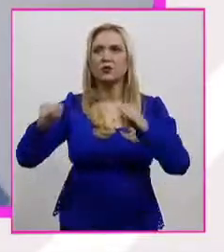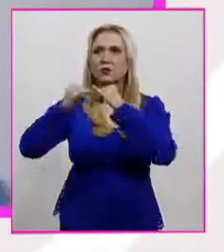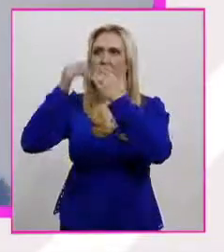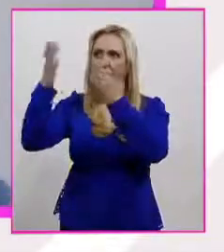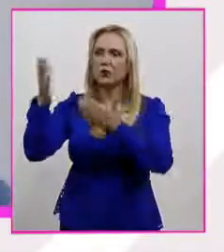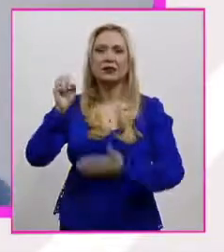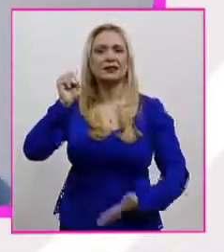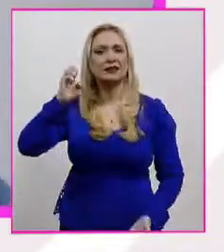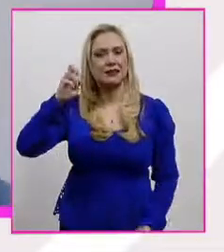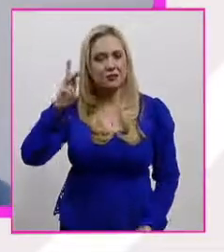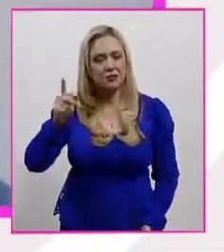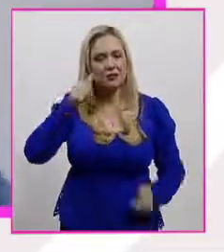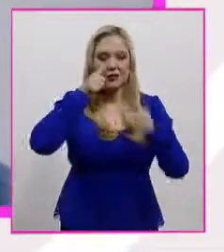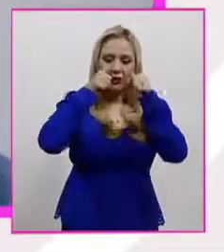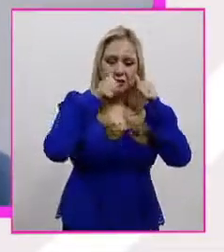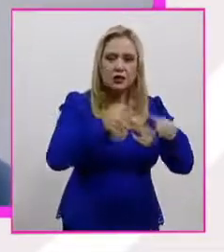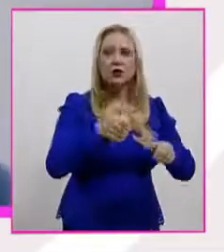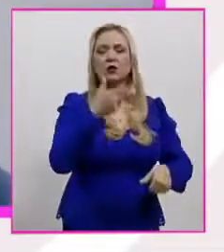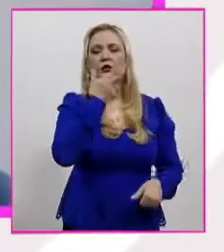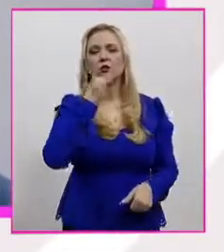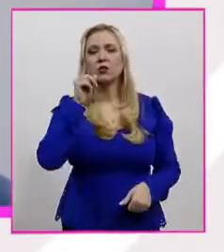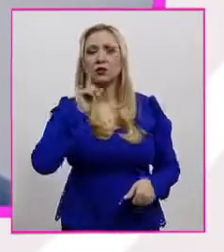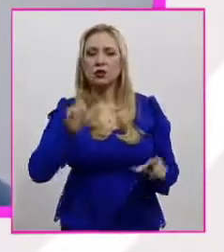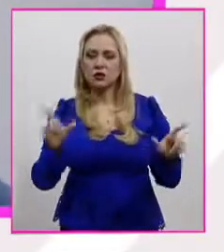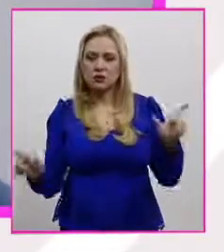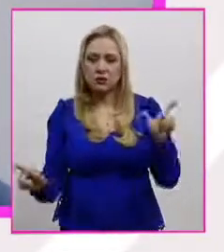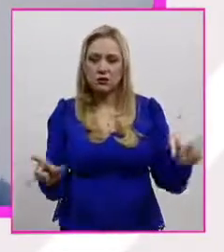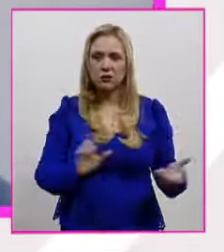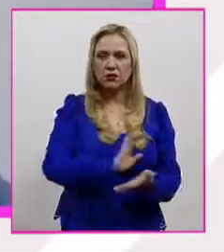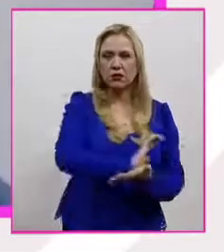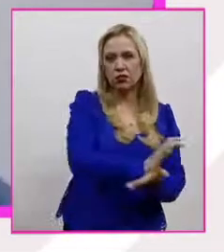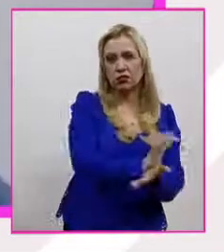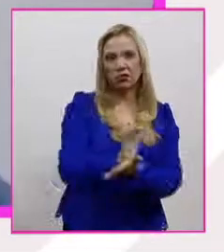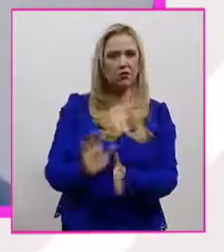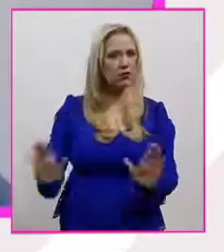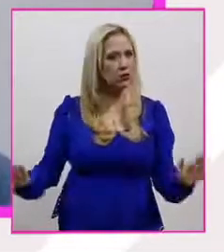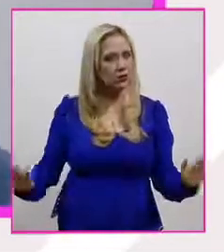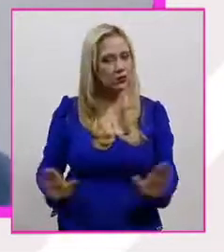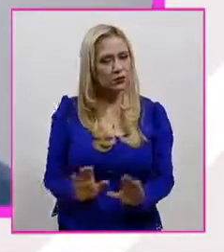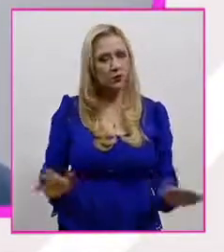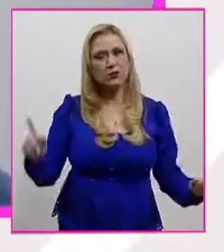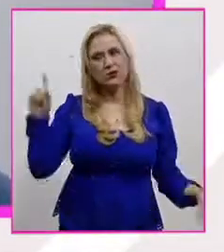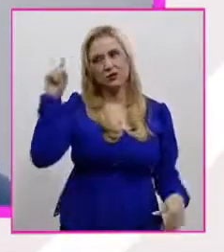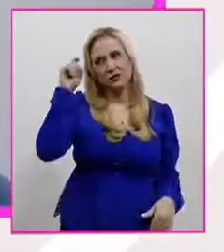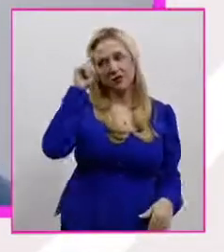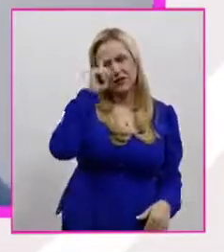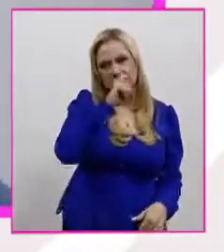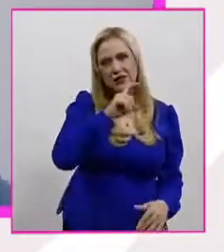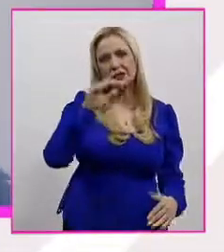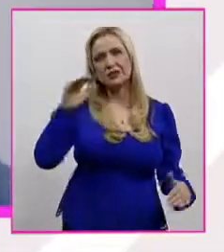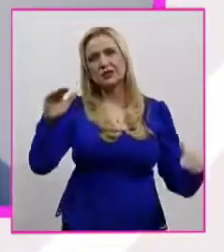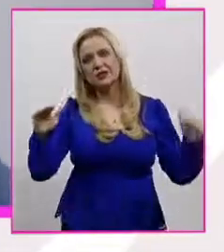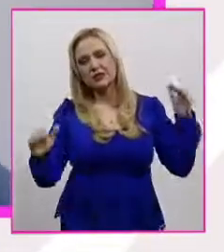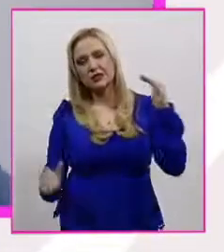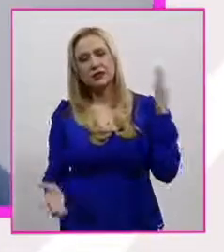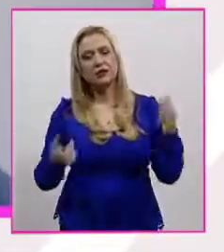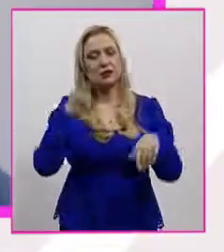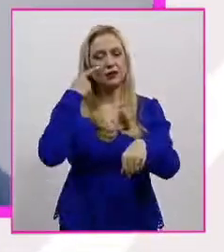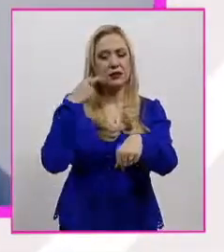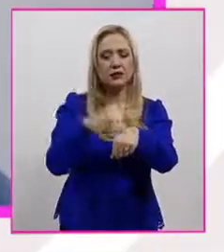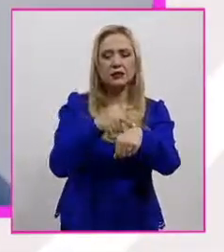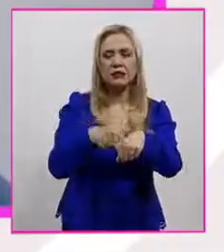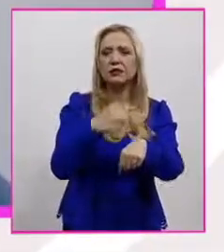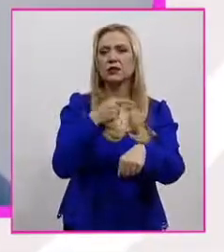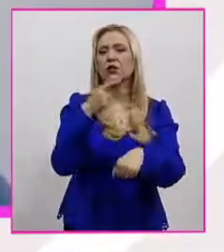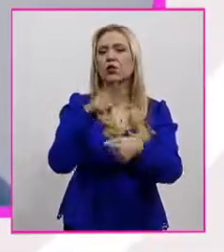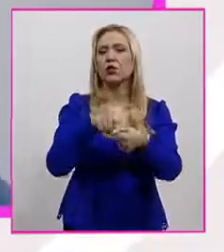de racismo, a cuestiones de género, a desigualdades estructurales sumamente complejas y que ayuden a la niñez